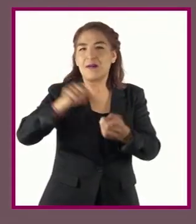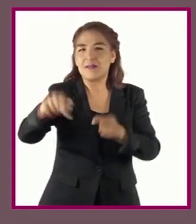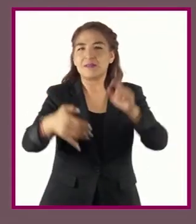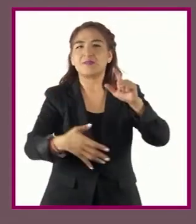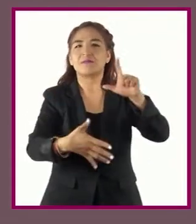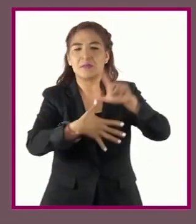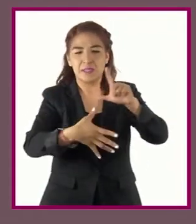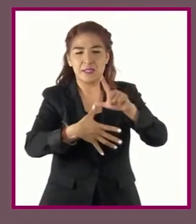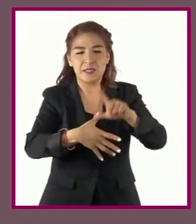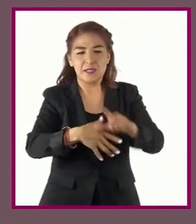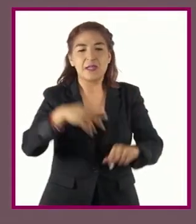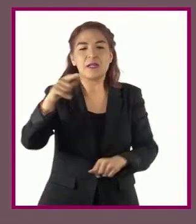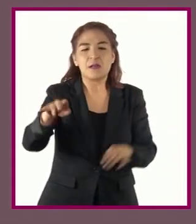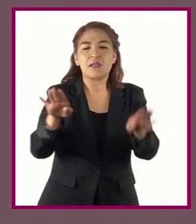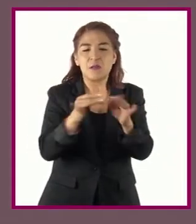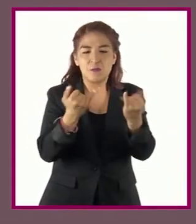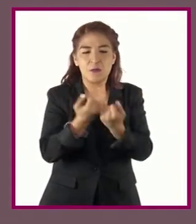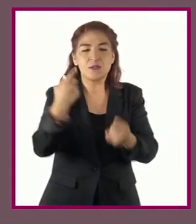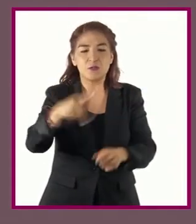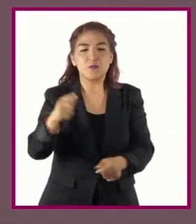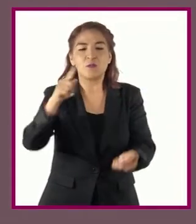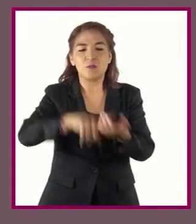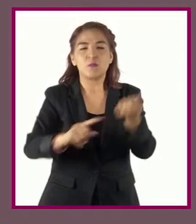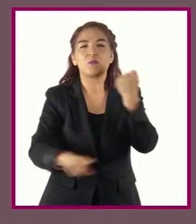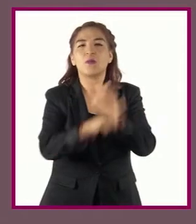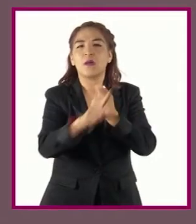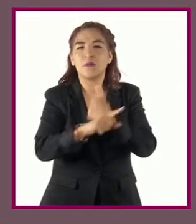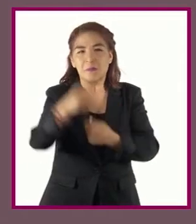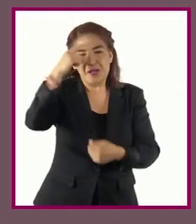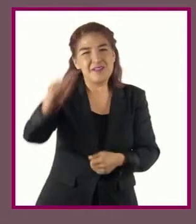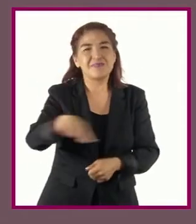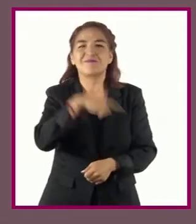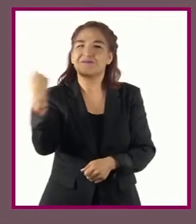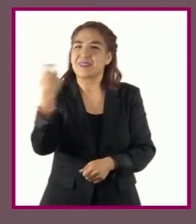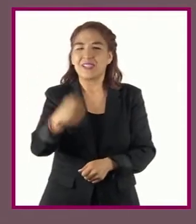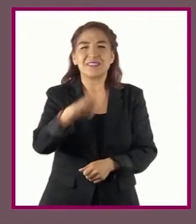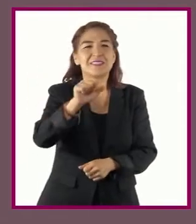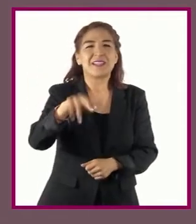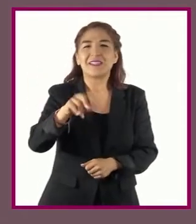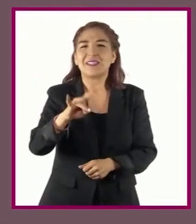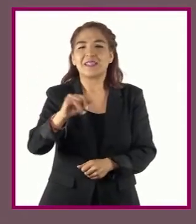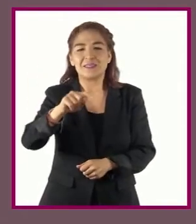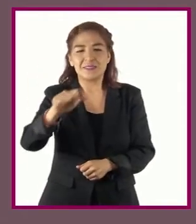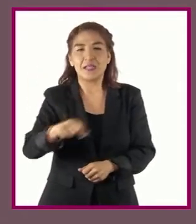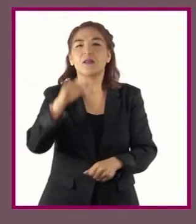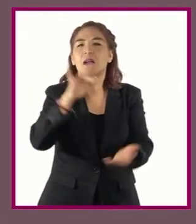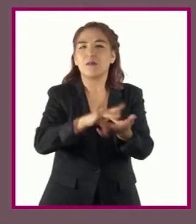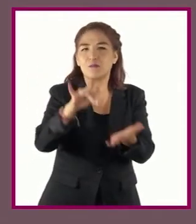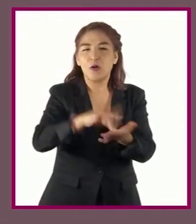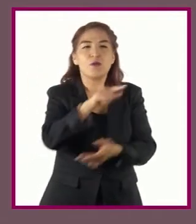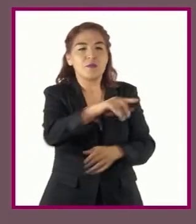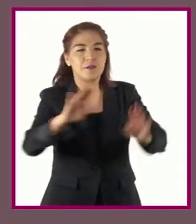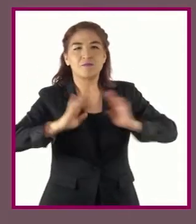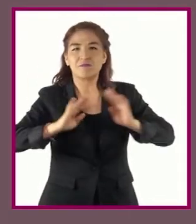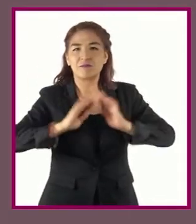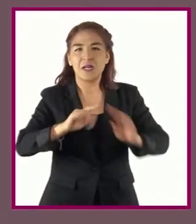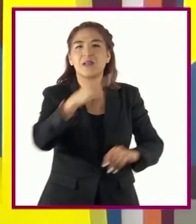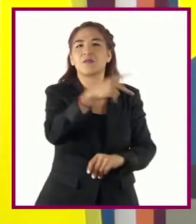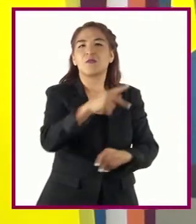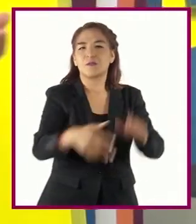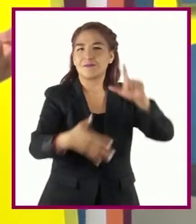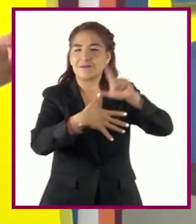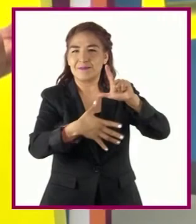lado, financió a las contraguerrillas nicaragüenses para derrocar a los sandinistas y apoyó a las dictaduras militares